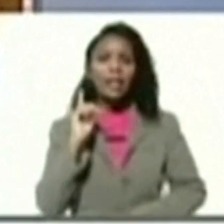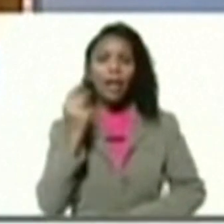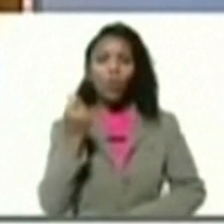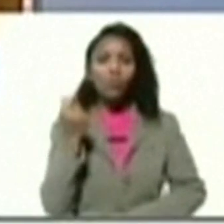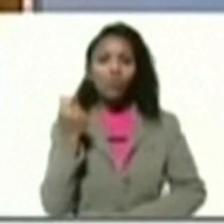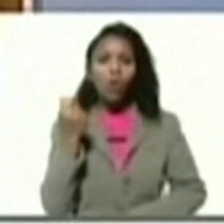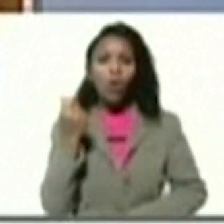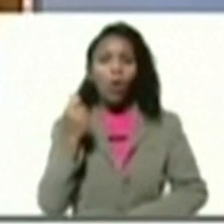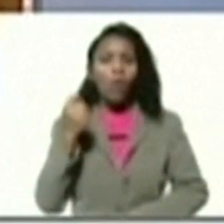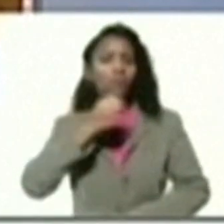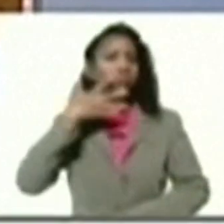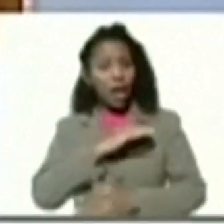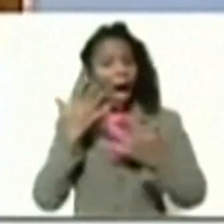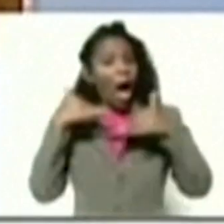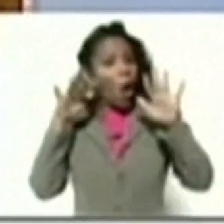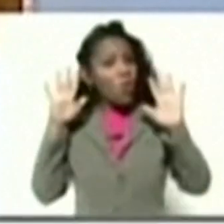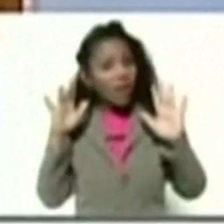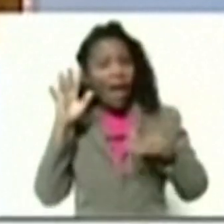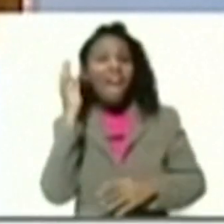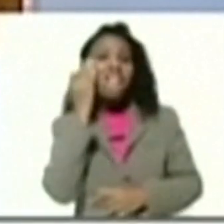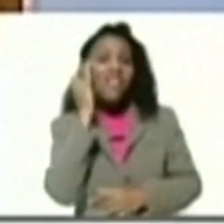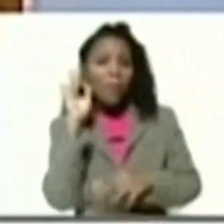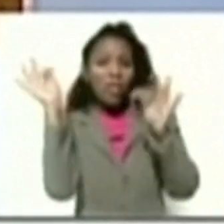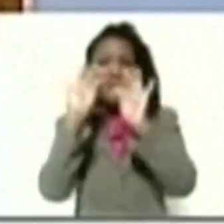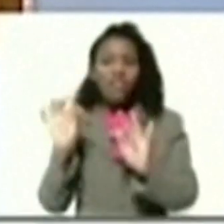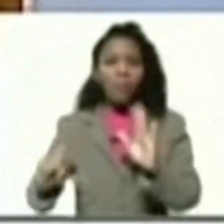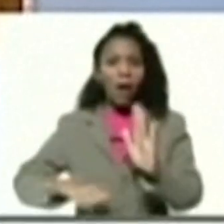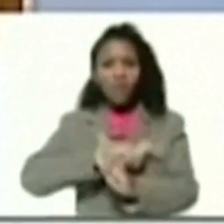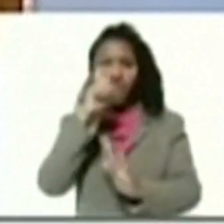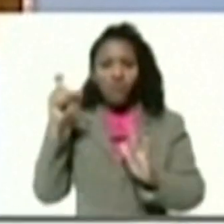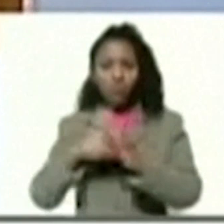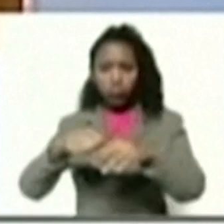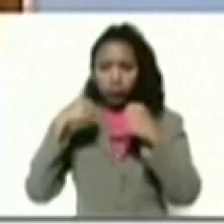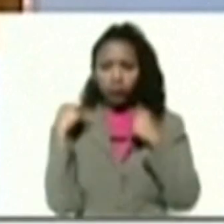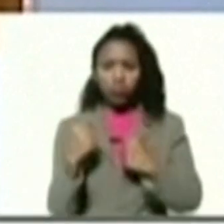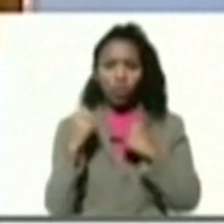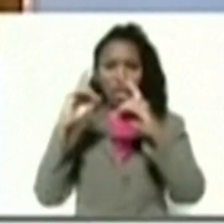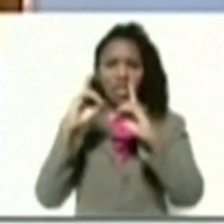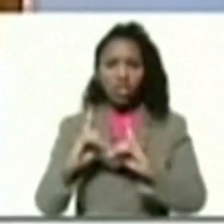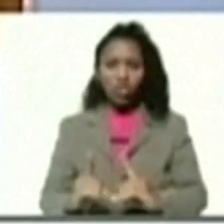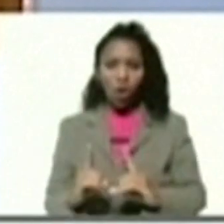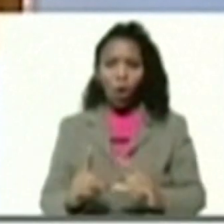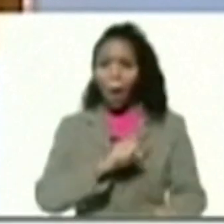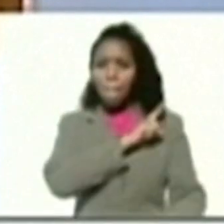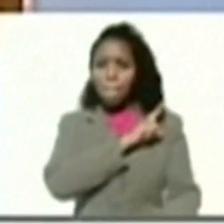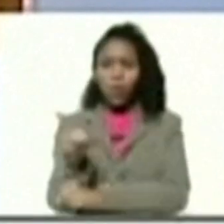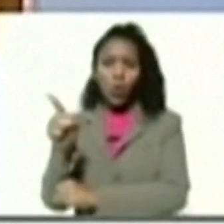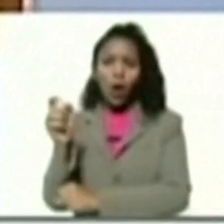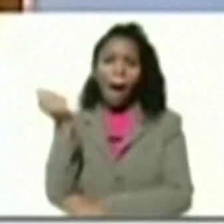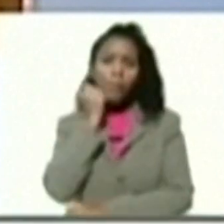dignidad y recursos tenemos facebook de manera totalitaria y de manera abusiva